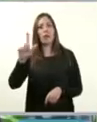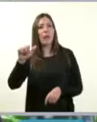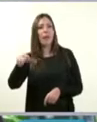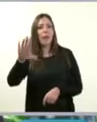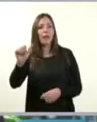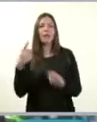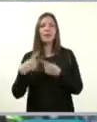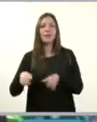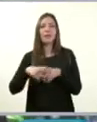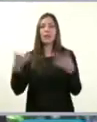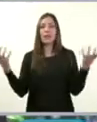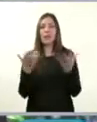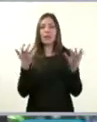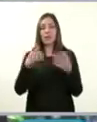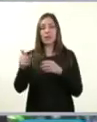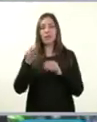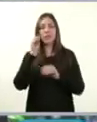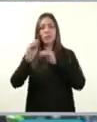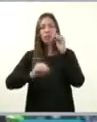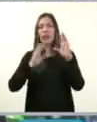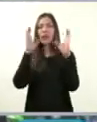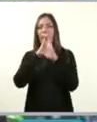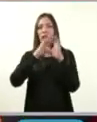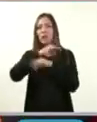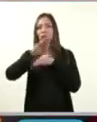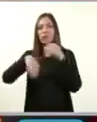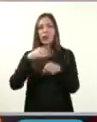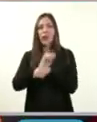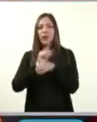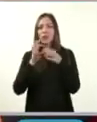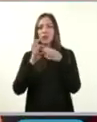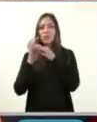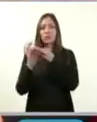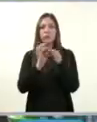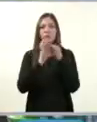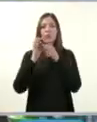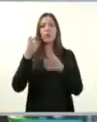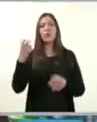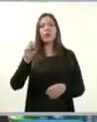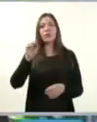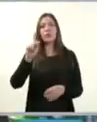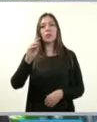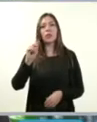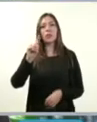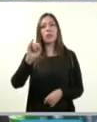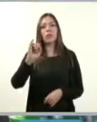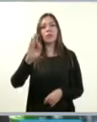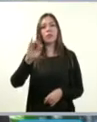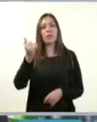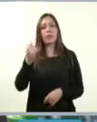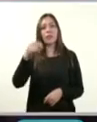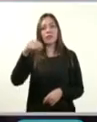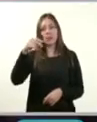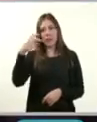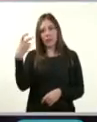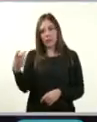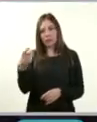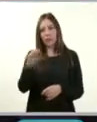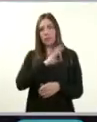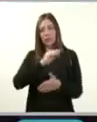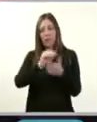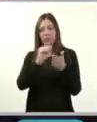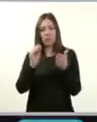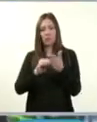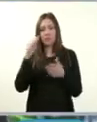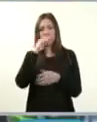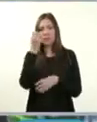tema oficial que se llama Manténlo Promesa, y Spotify México es nuestro medio difusor oficial, la pueden descargar